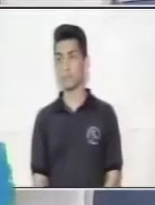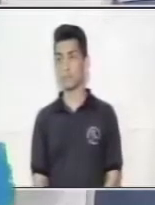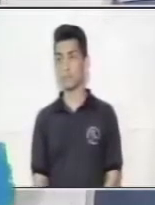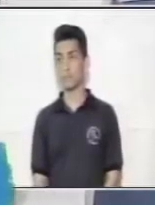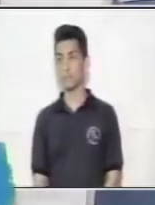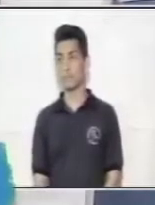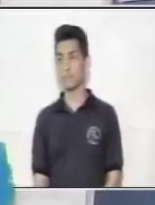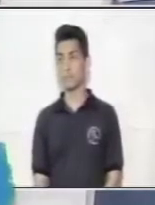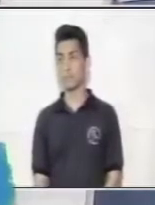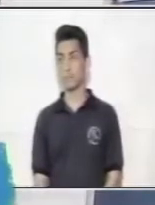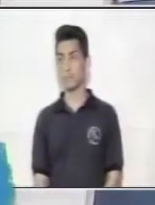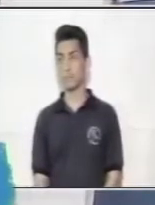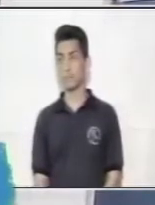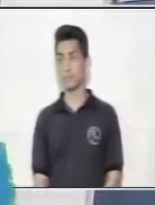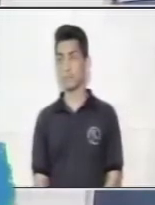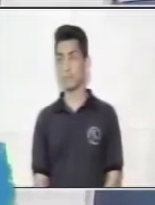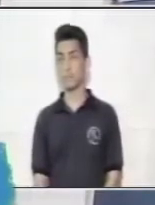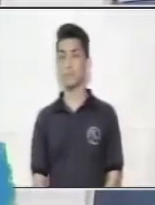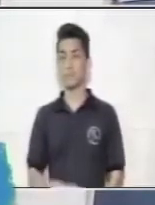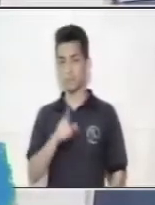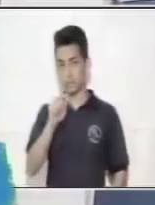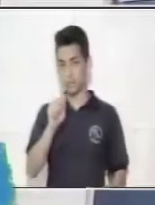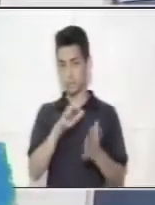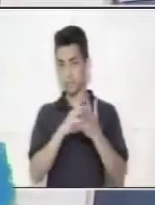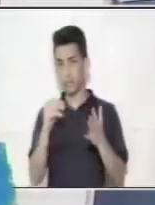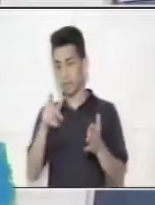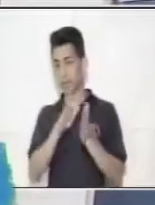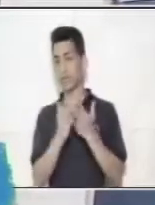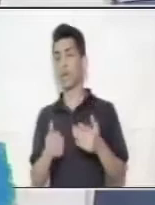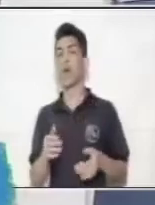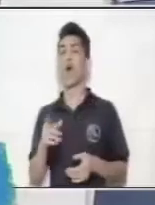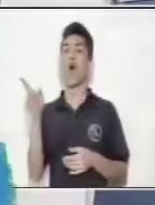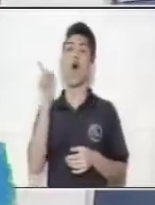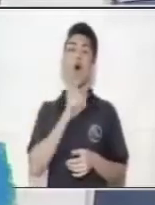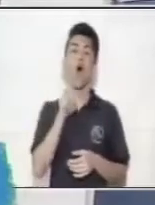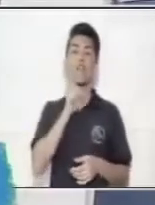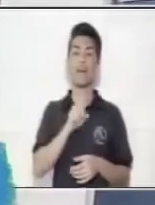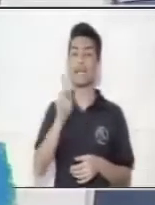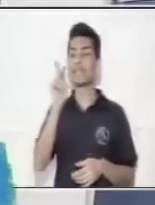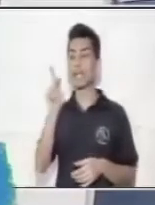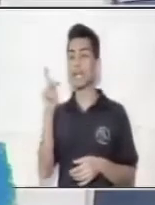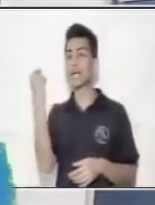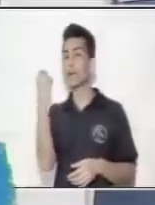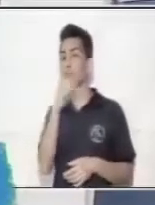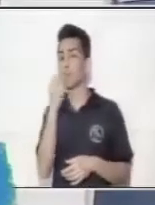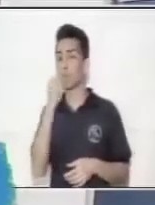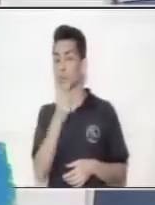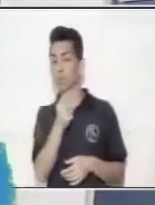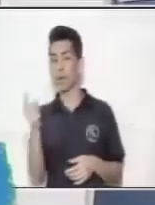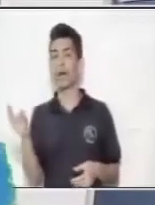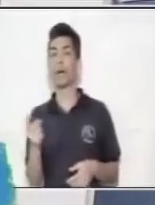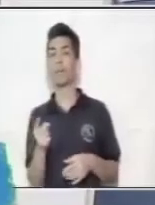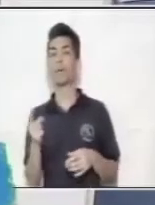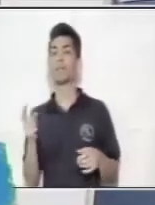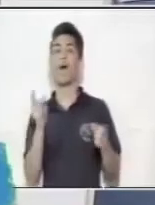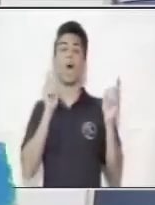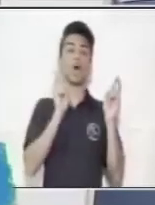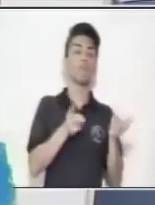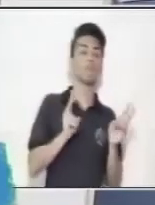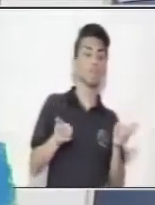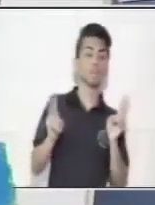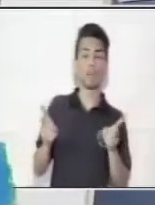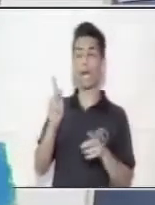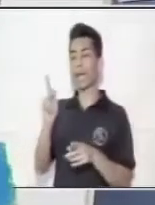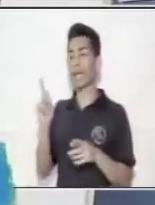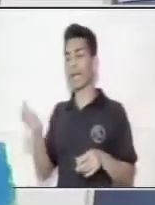Bueno, para que lo puedan escribir en su cuaderno, los jóvenes y las damas conversaban y reían plenamente. ¿Cómo podemos clasificar esta